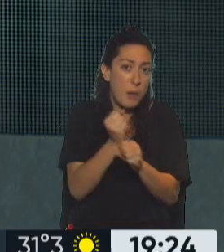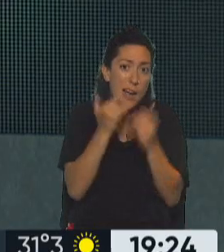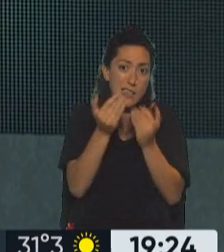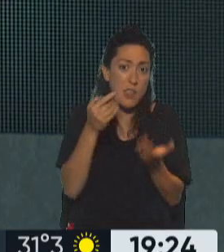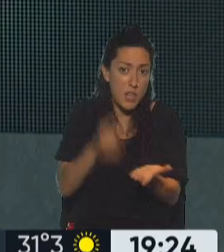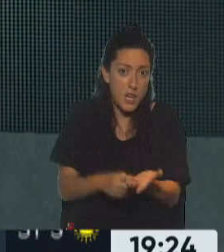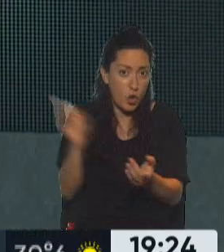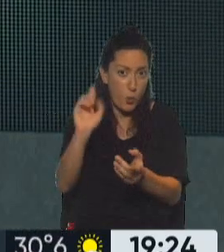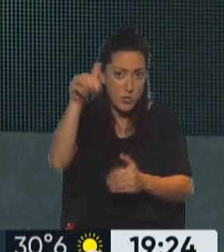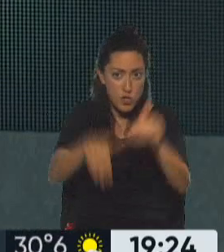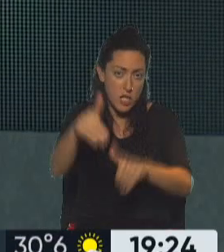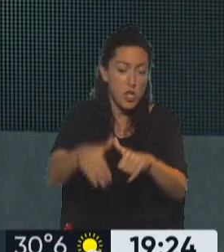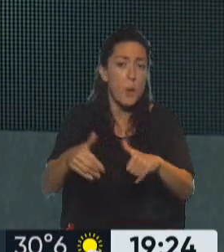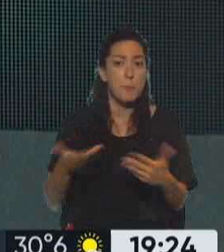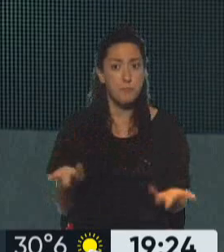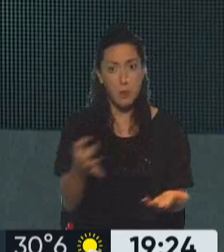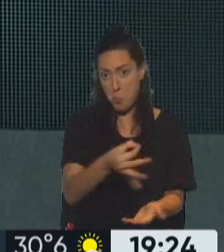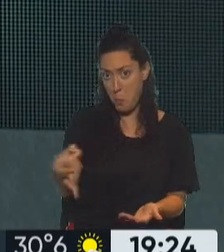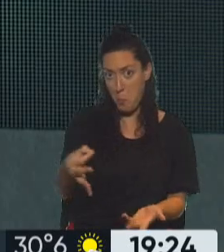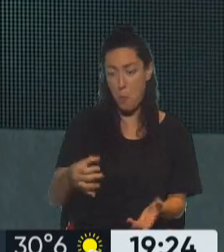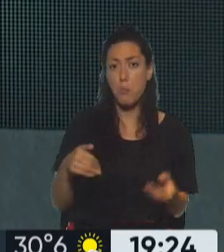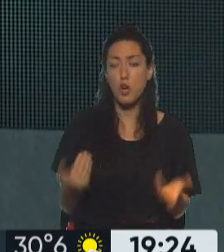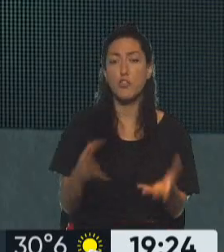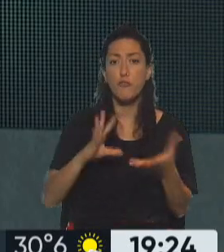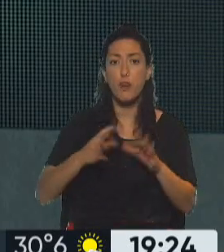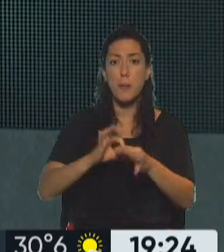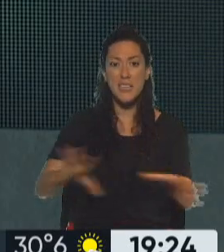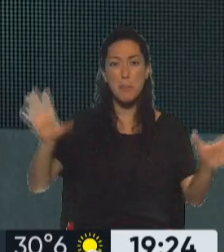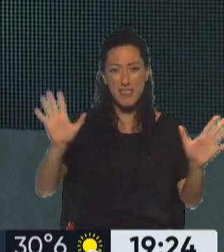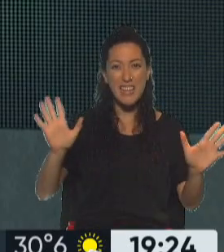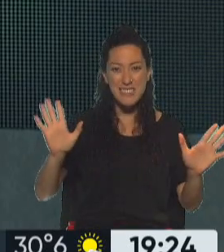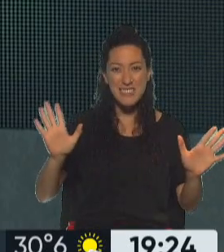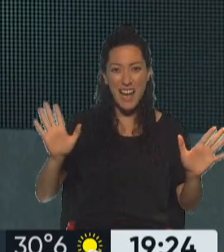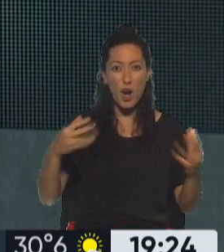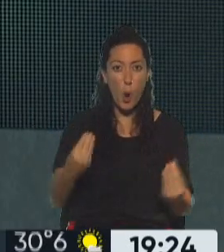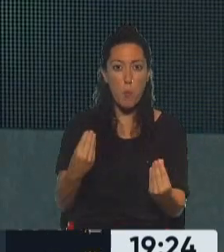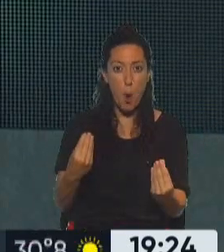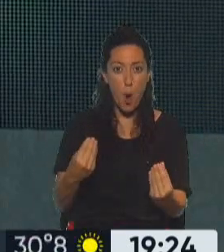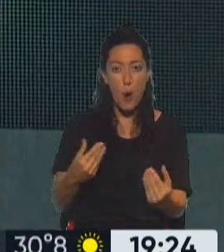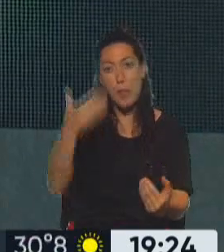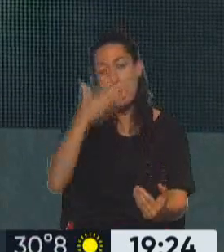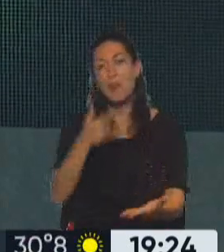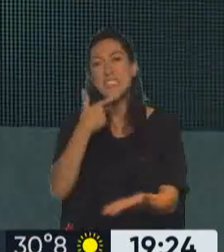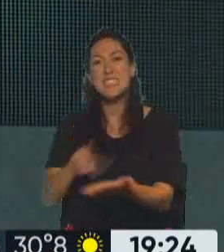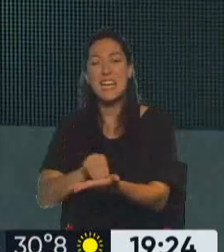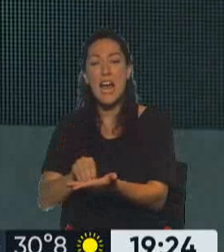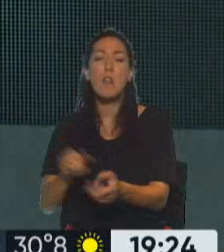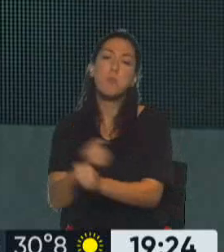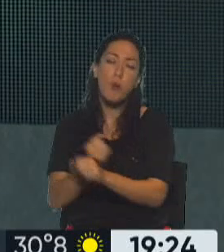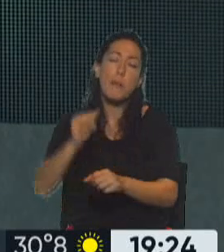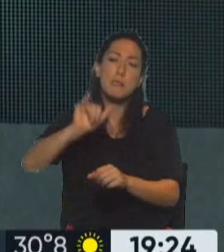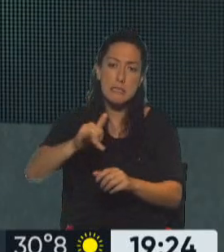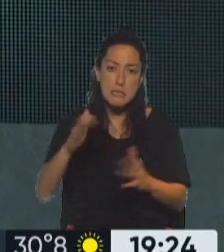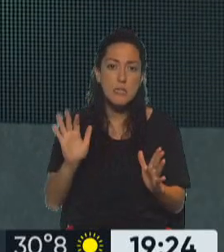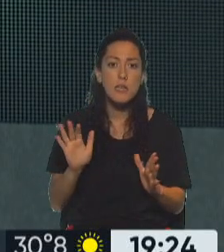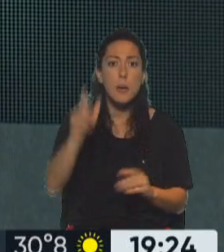y eso es este Dónde está la independencia con que van a actuar después la convalida Sí además uno de ellos se lo conoce que